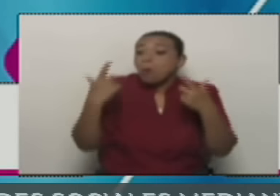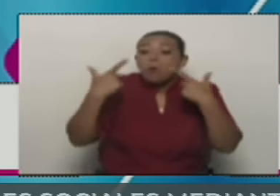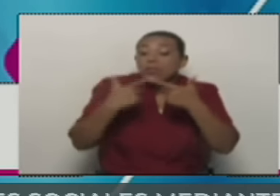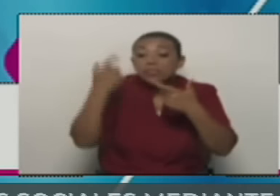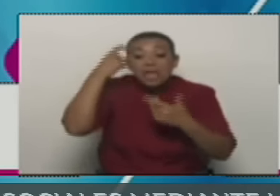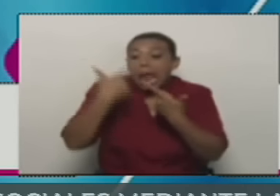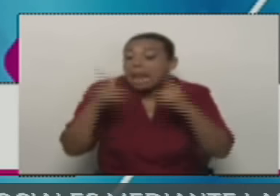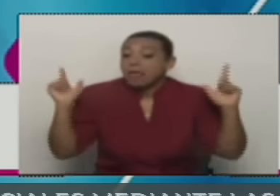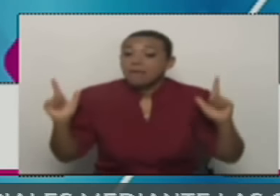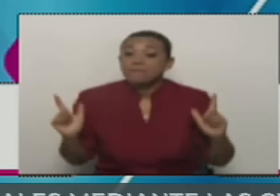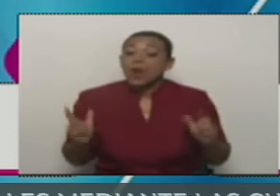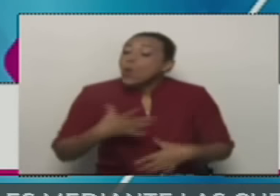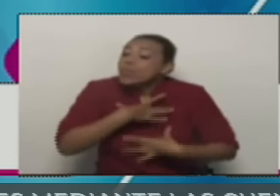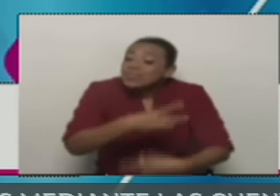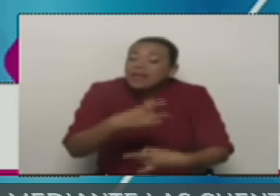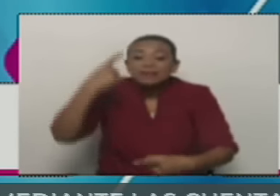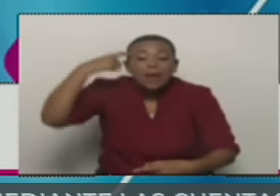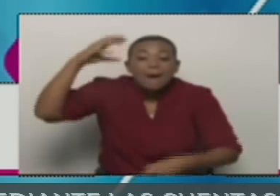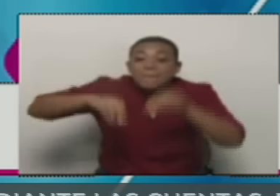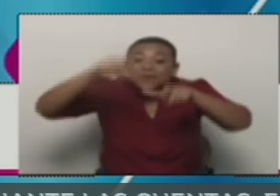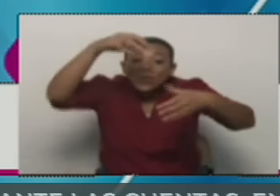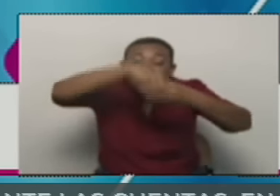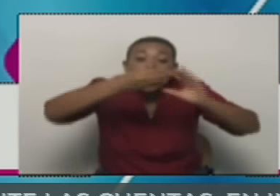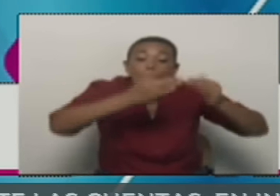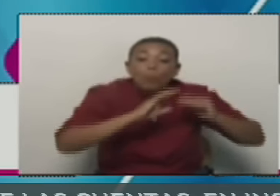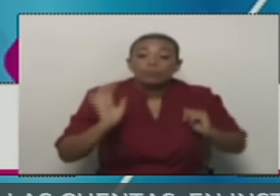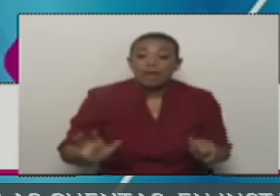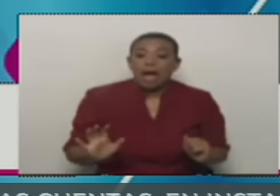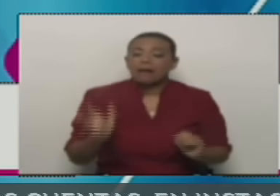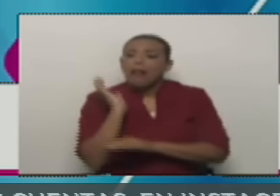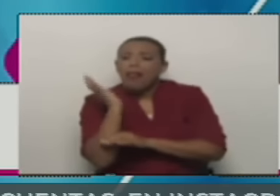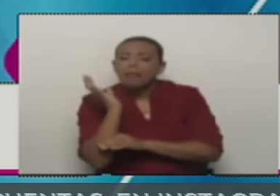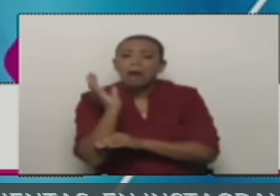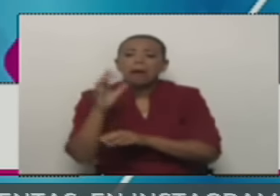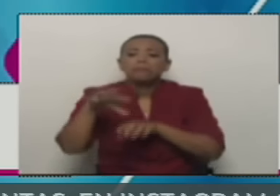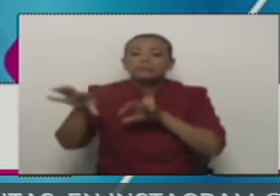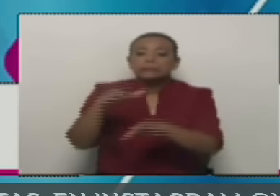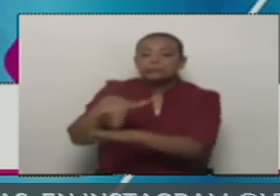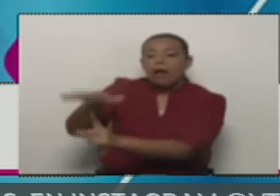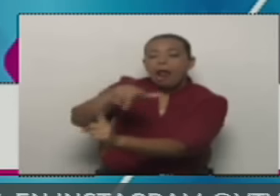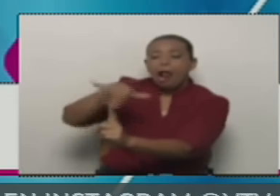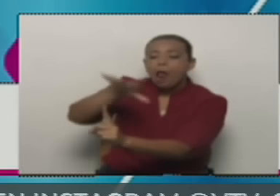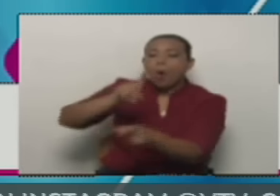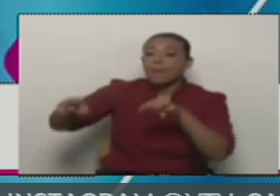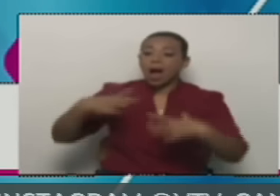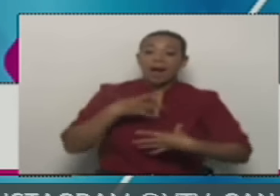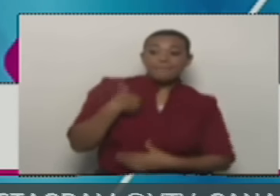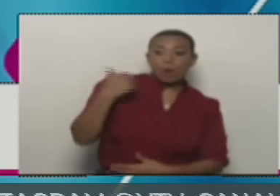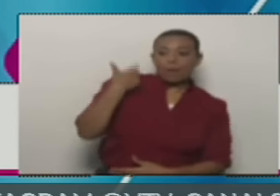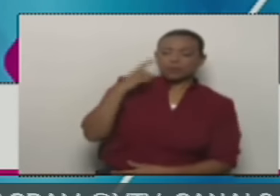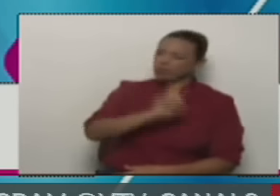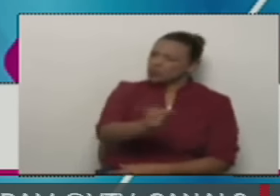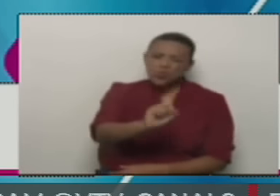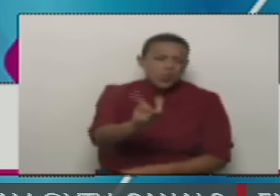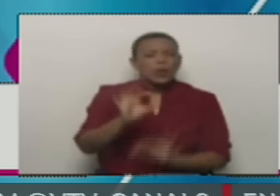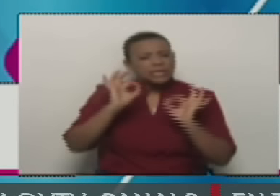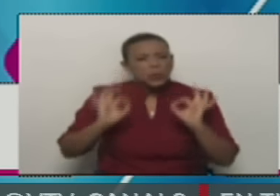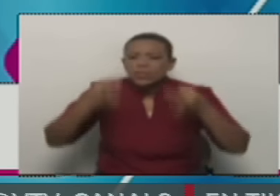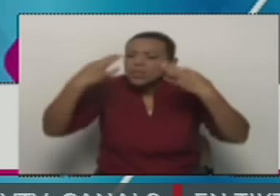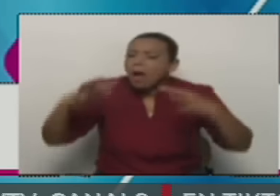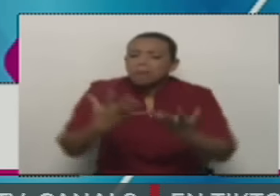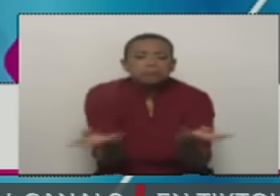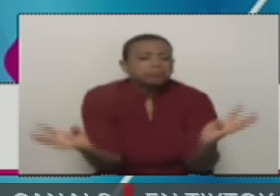nos interesa que estén los que son la esencia de esa comunidad, que ninguna asamblea sea manipulada, que ninguna asamblea sea secuestrada y que exista de manera